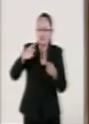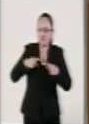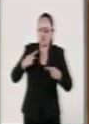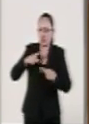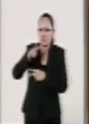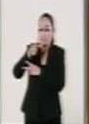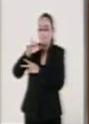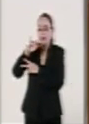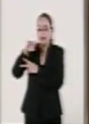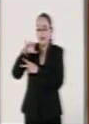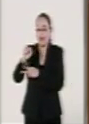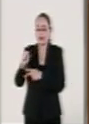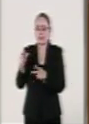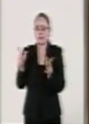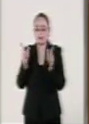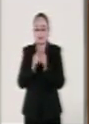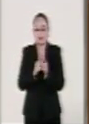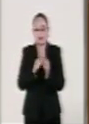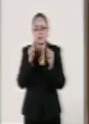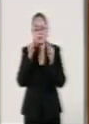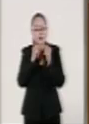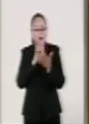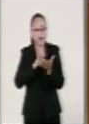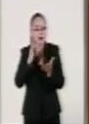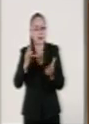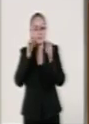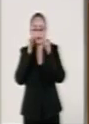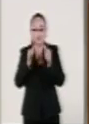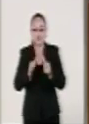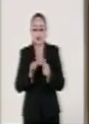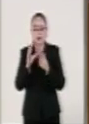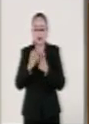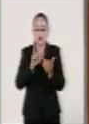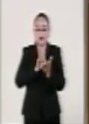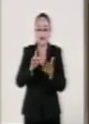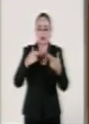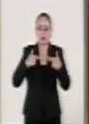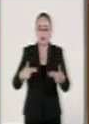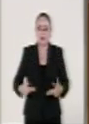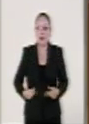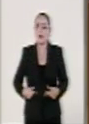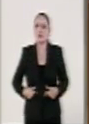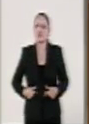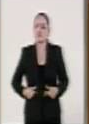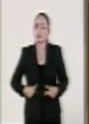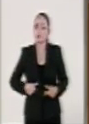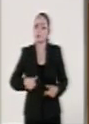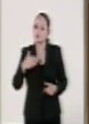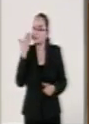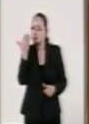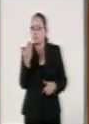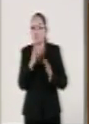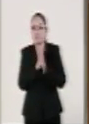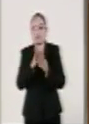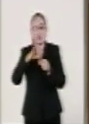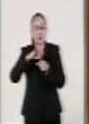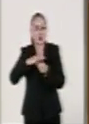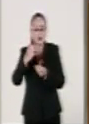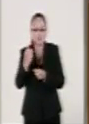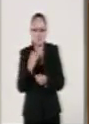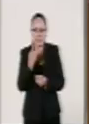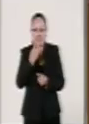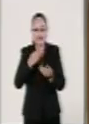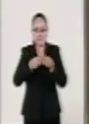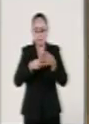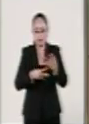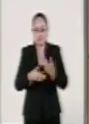víctimas. Es cuanto. Muchas gracias por su atención. La Comisión de Derechos Humanos les pide su voto a favor del presente dictamen.